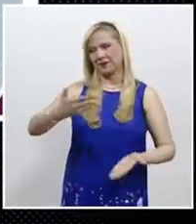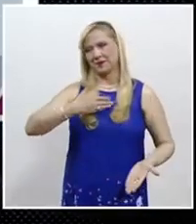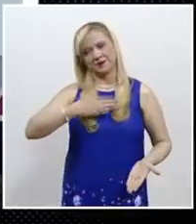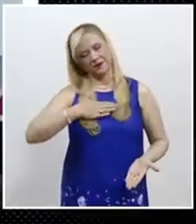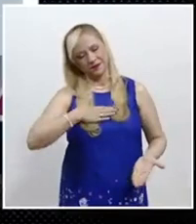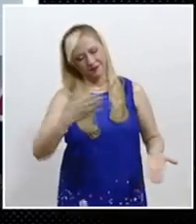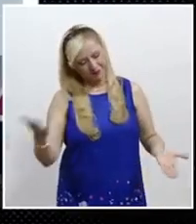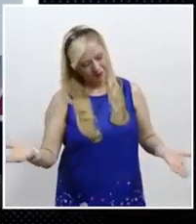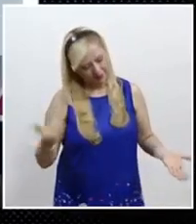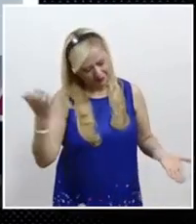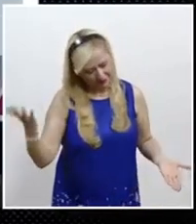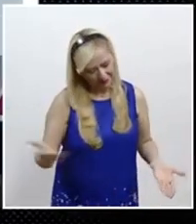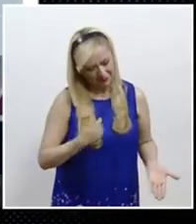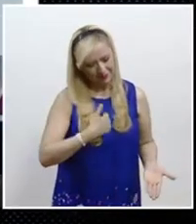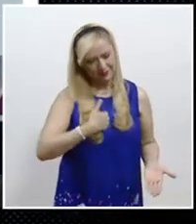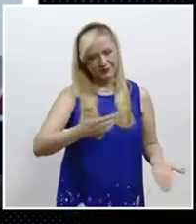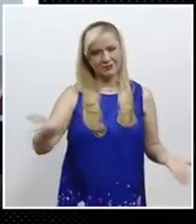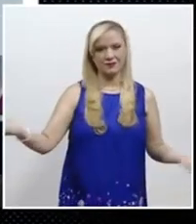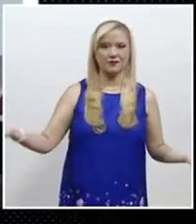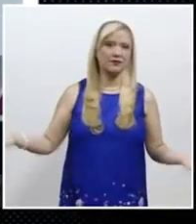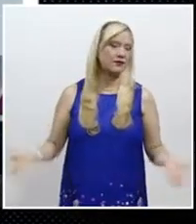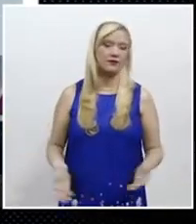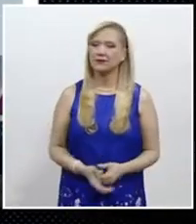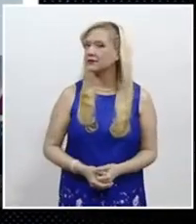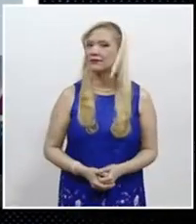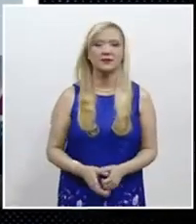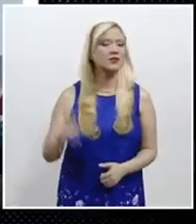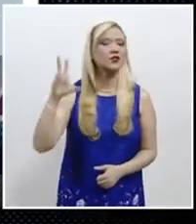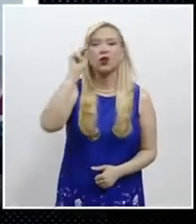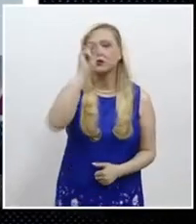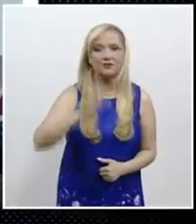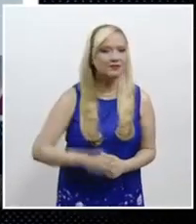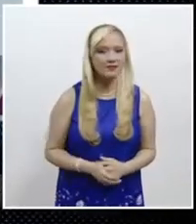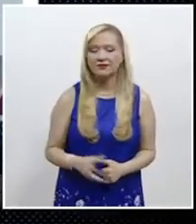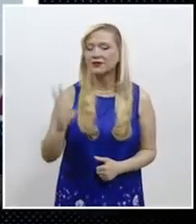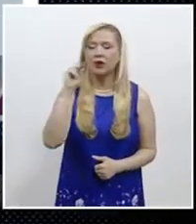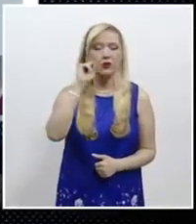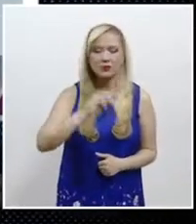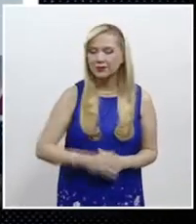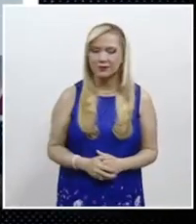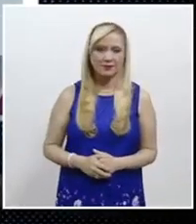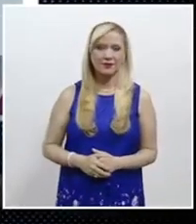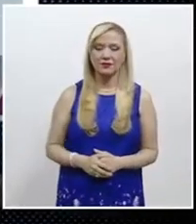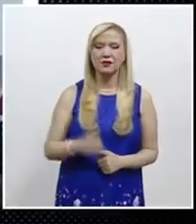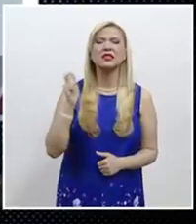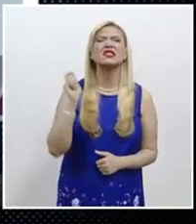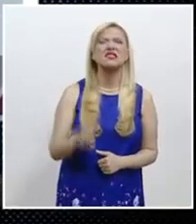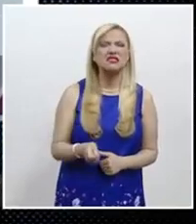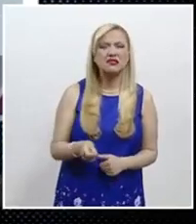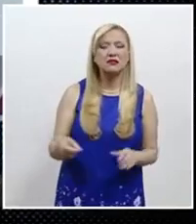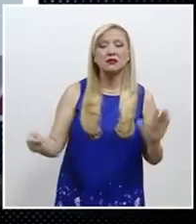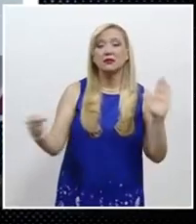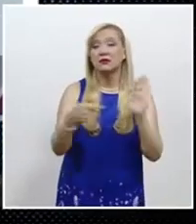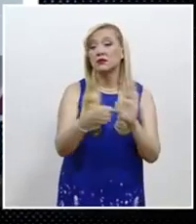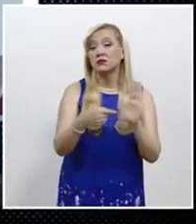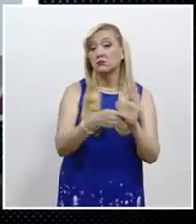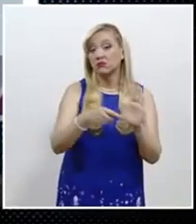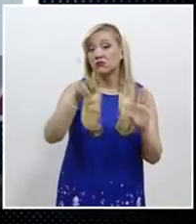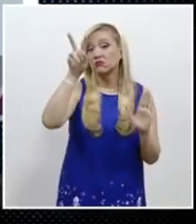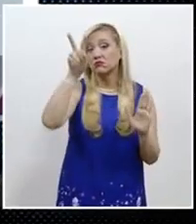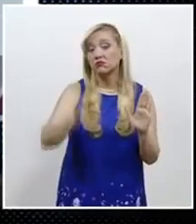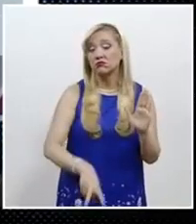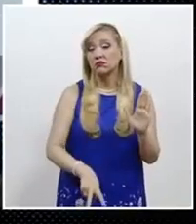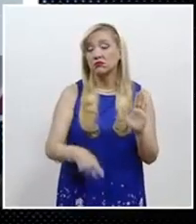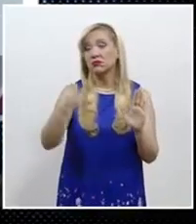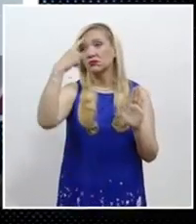reforma laboral se la debemos a tal. No. Esto es un ejercicio